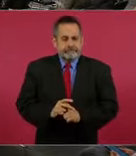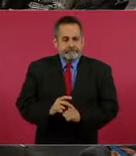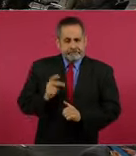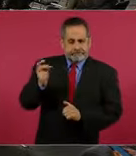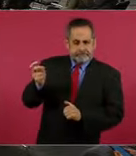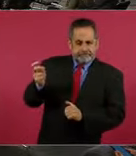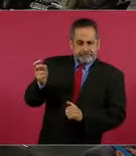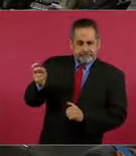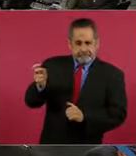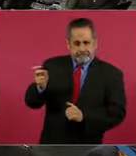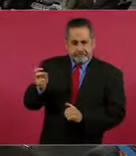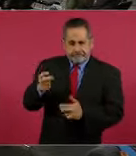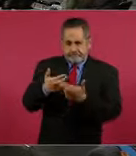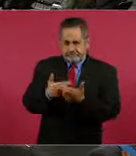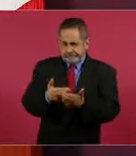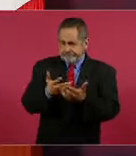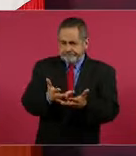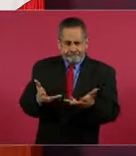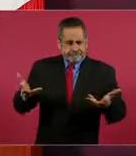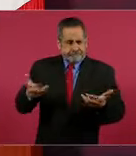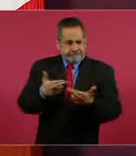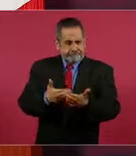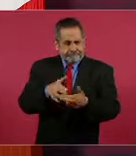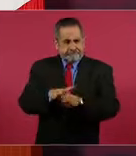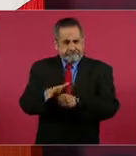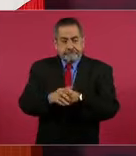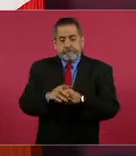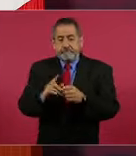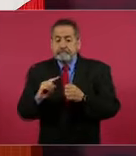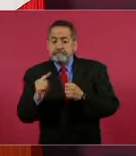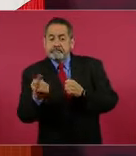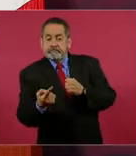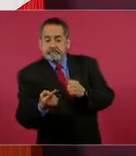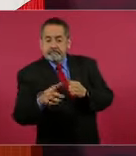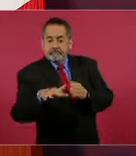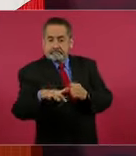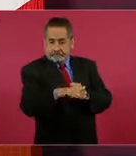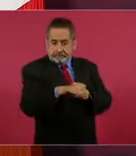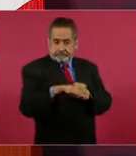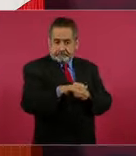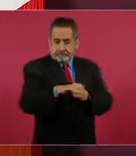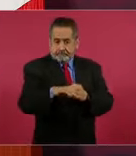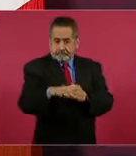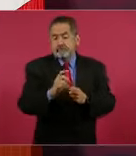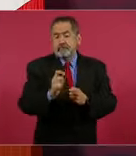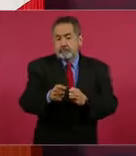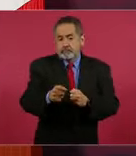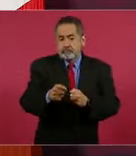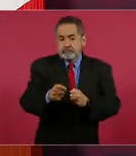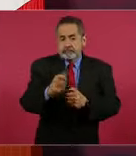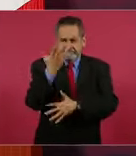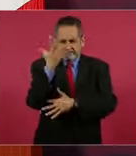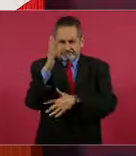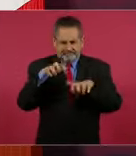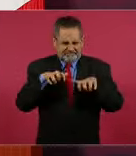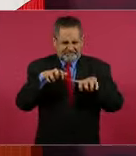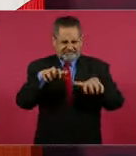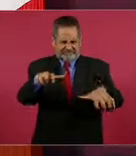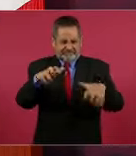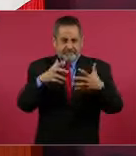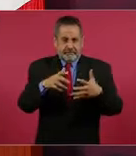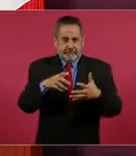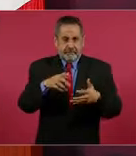el banco. Y todo lo de atrás, que es selva,